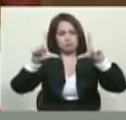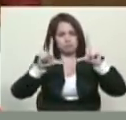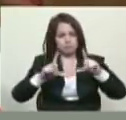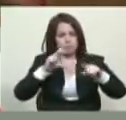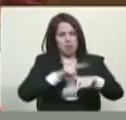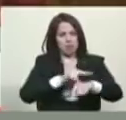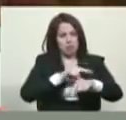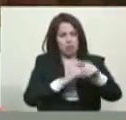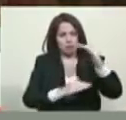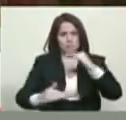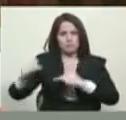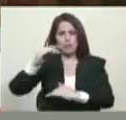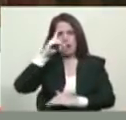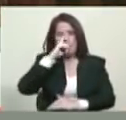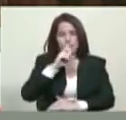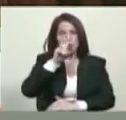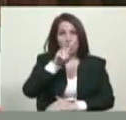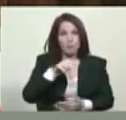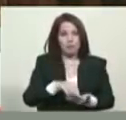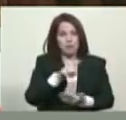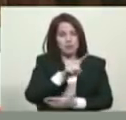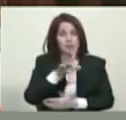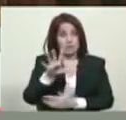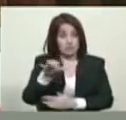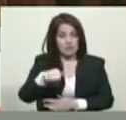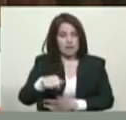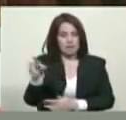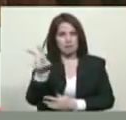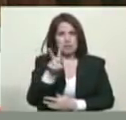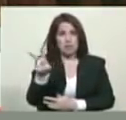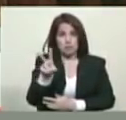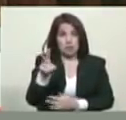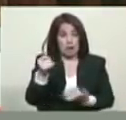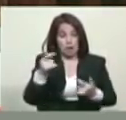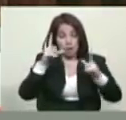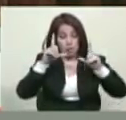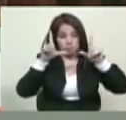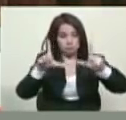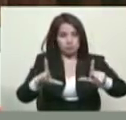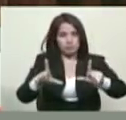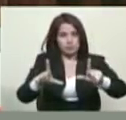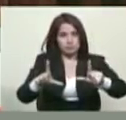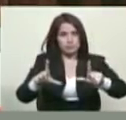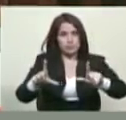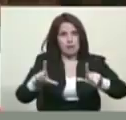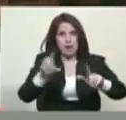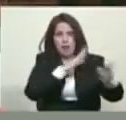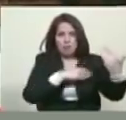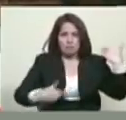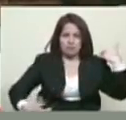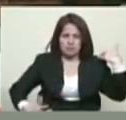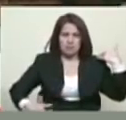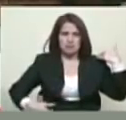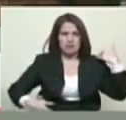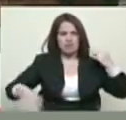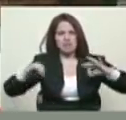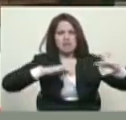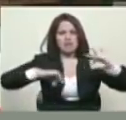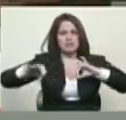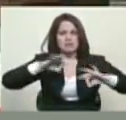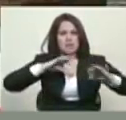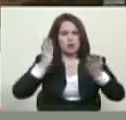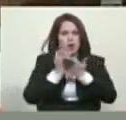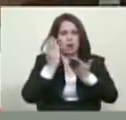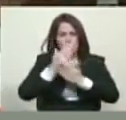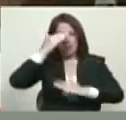se le otorgó en el año 2015 en nuestro país. Para la fecha lo recibe desde estos espacios del Teatro de la Academia Militar el presidente de